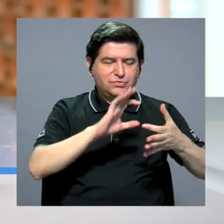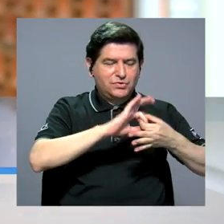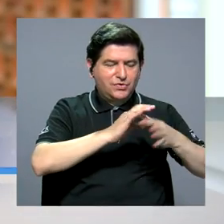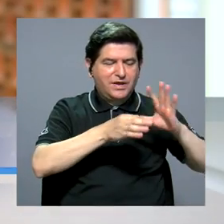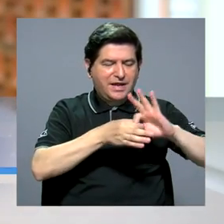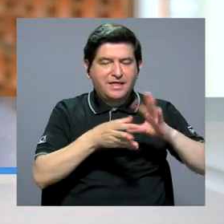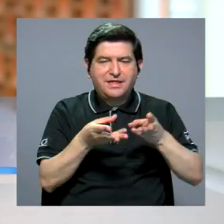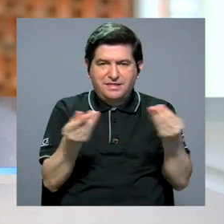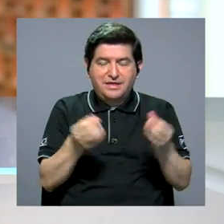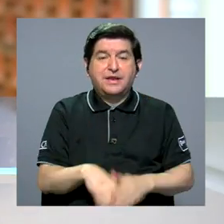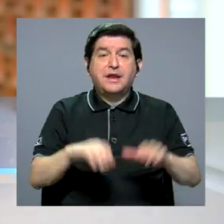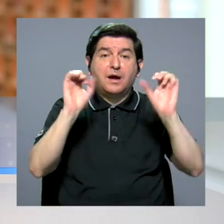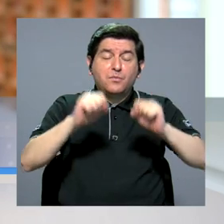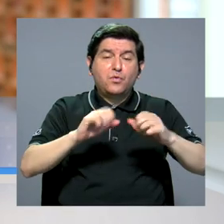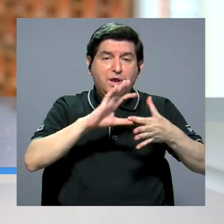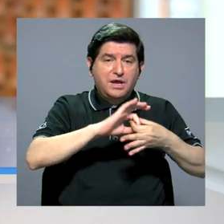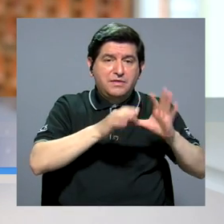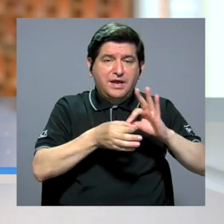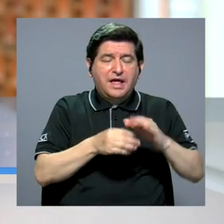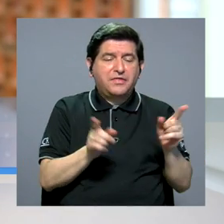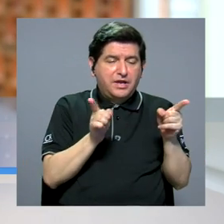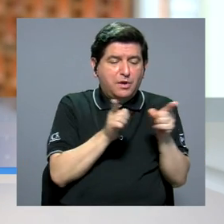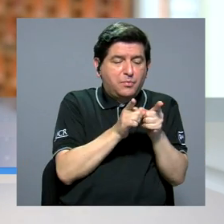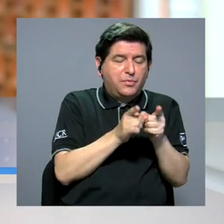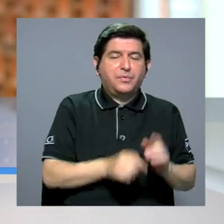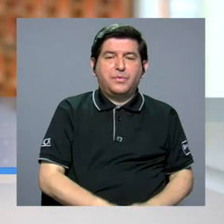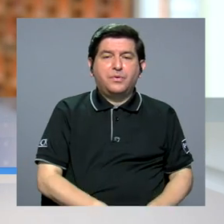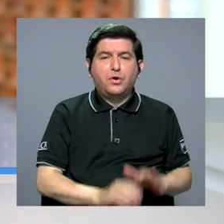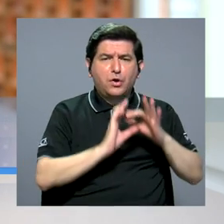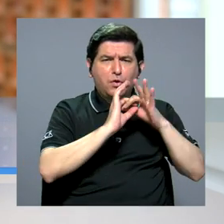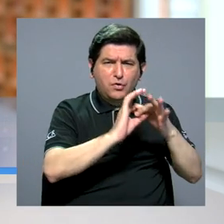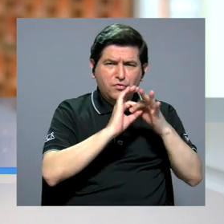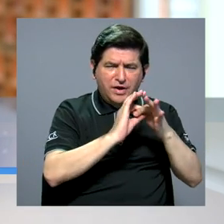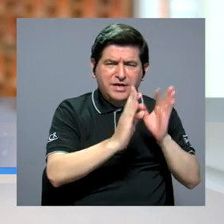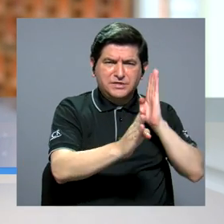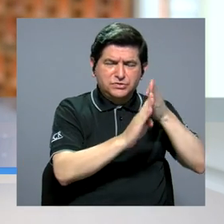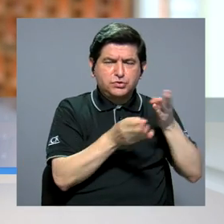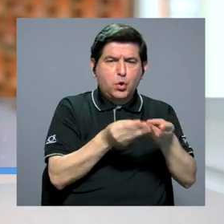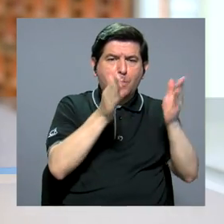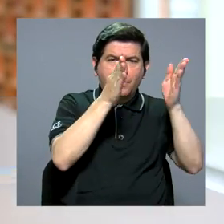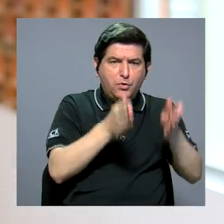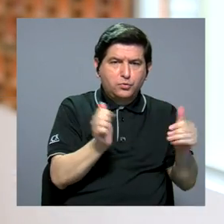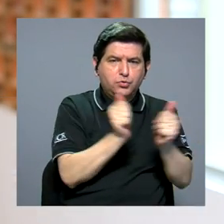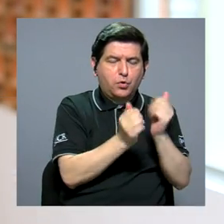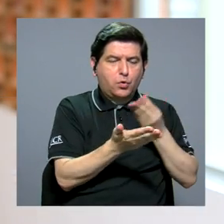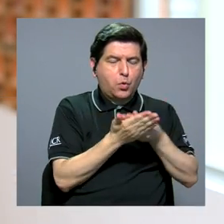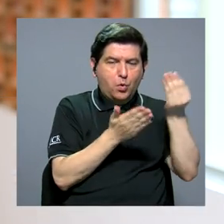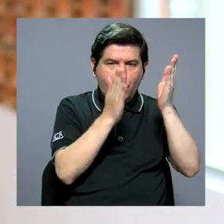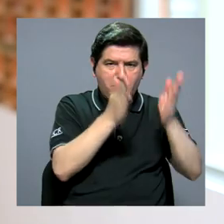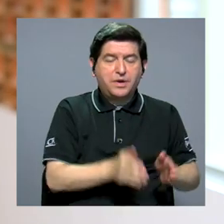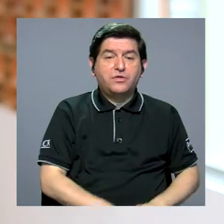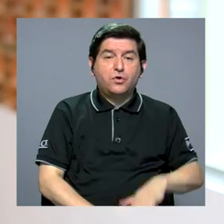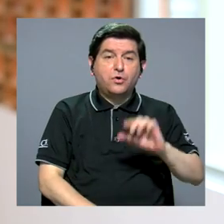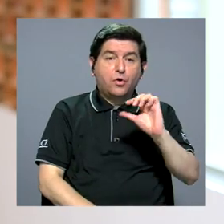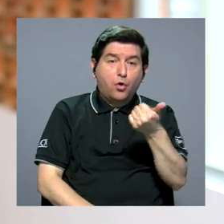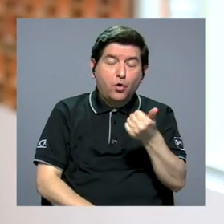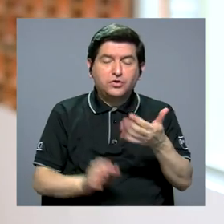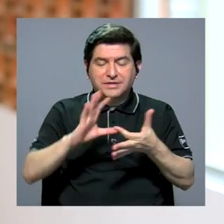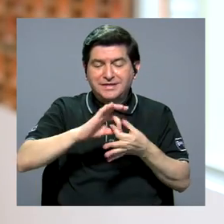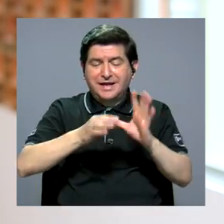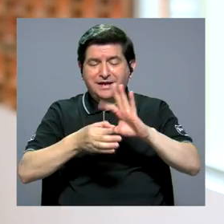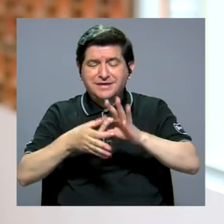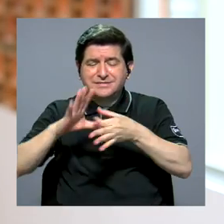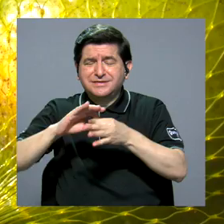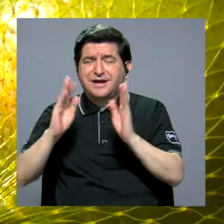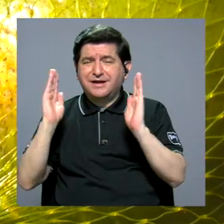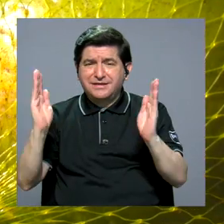las cadenas productivas. Entonces puede ser que haya cadenas más cortas en las que hay un vínculo más directo de productor con comprador, y hay cadenas más largas